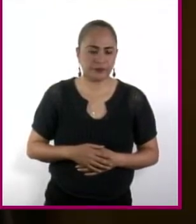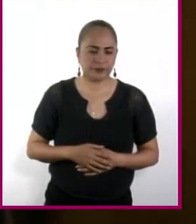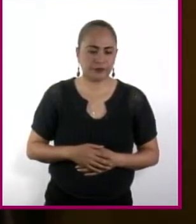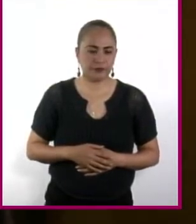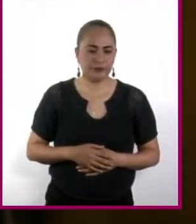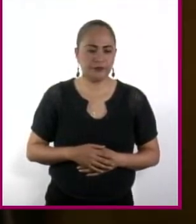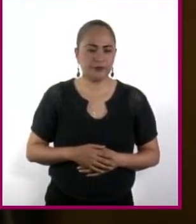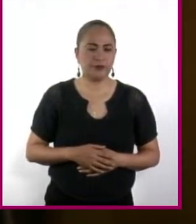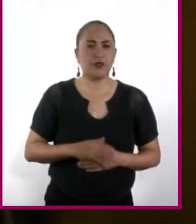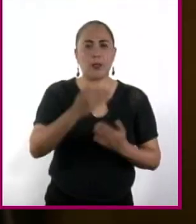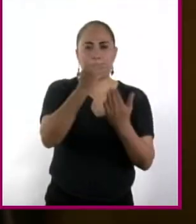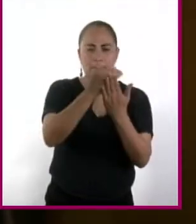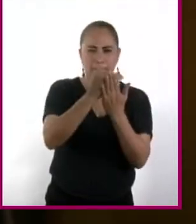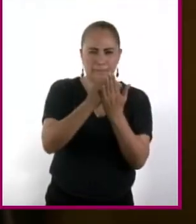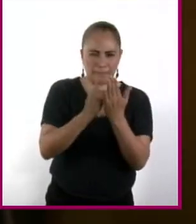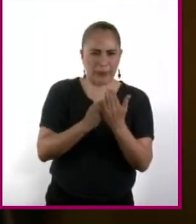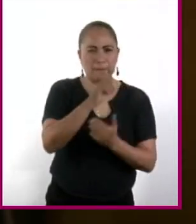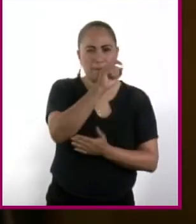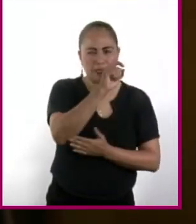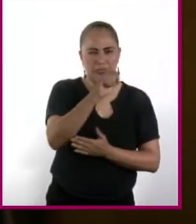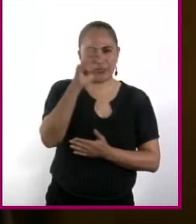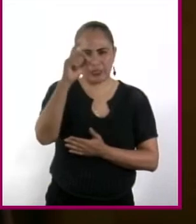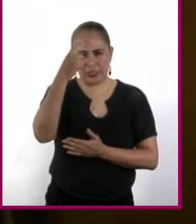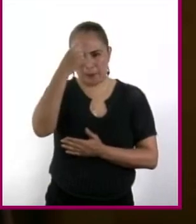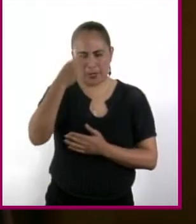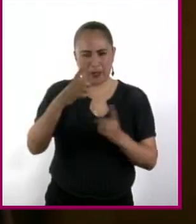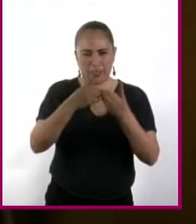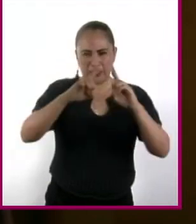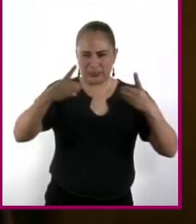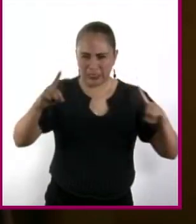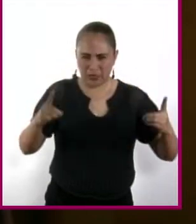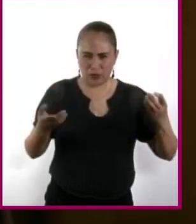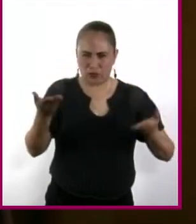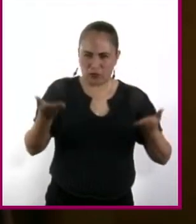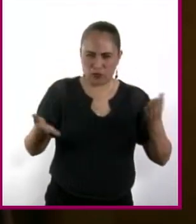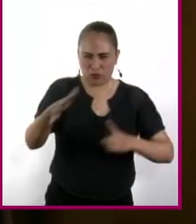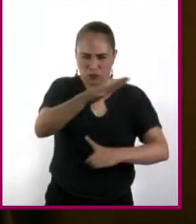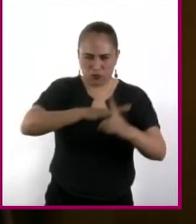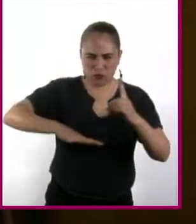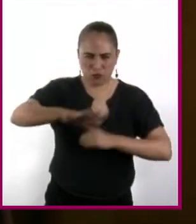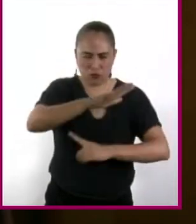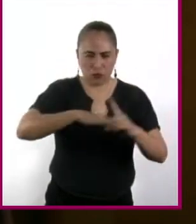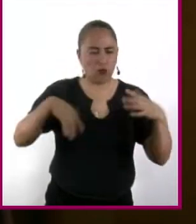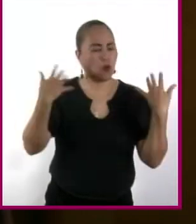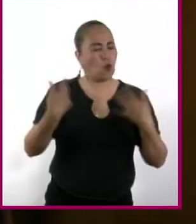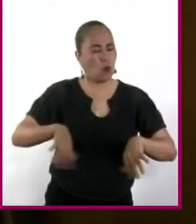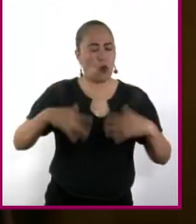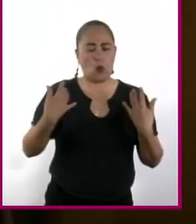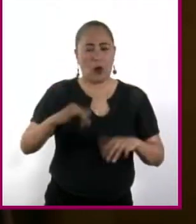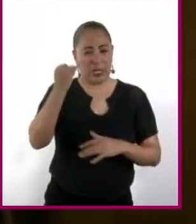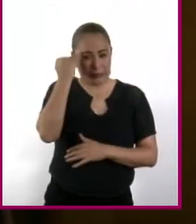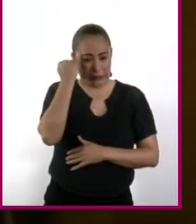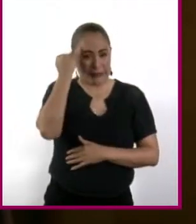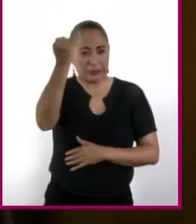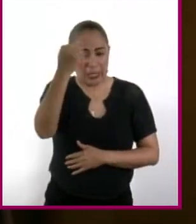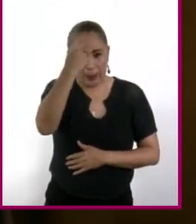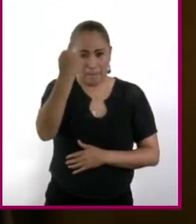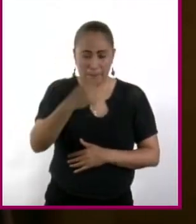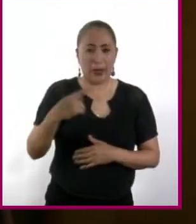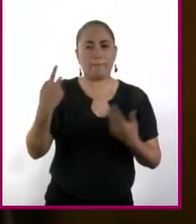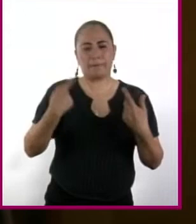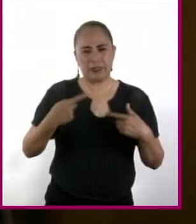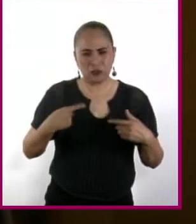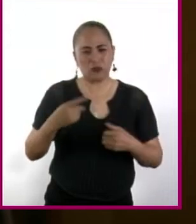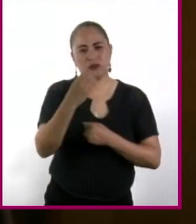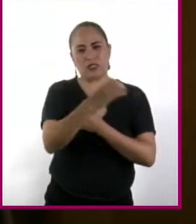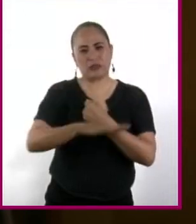La Agenda 2030 para el Desarrollo Sostenible constituye un hito en el proceso global de construcción de sociedades más